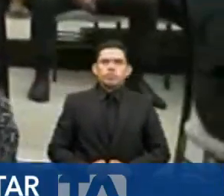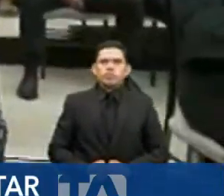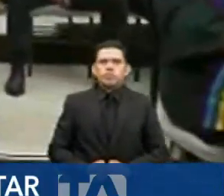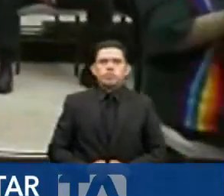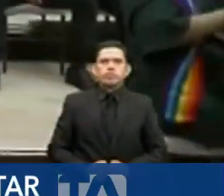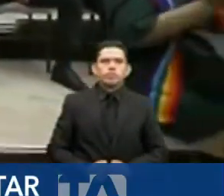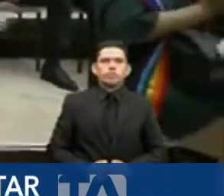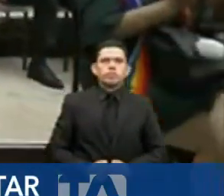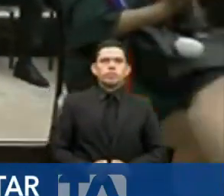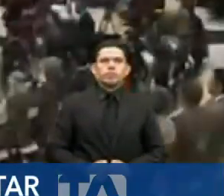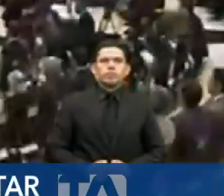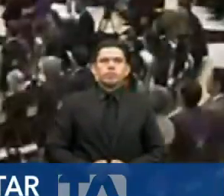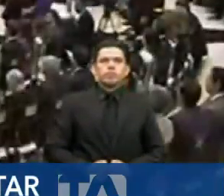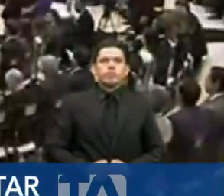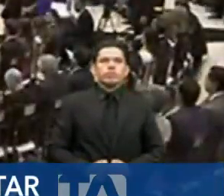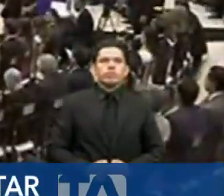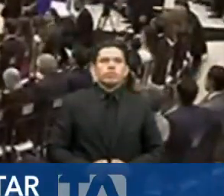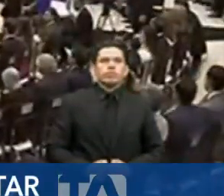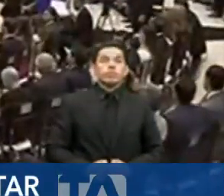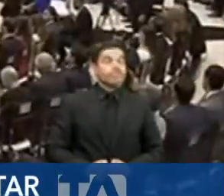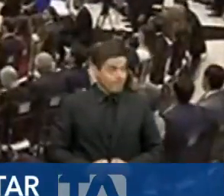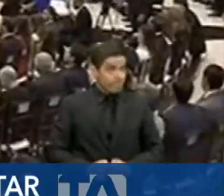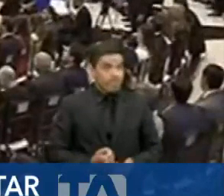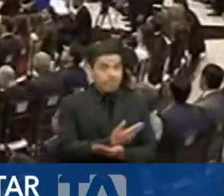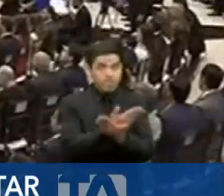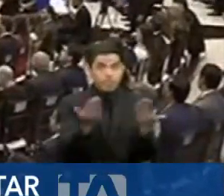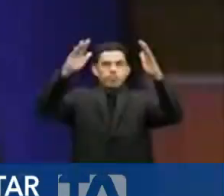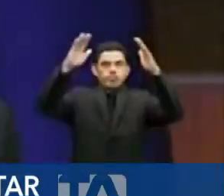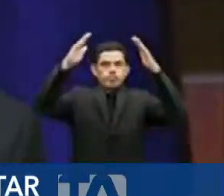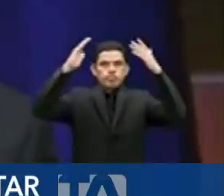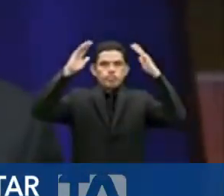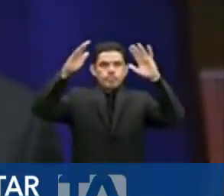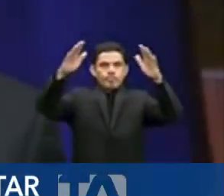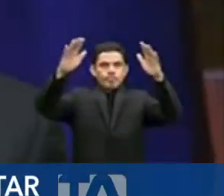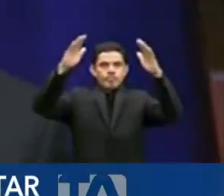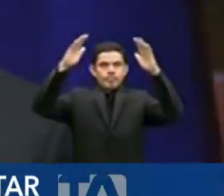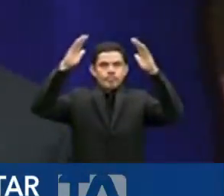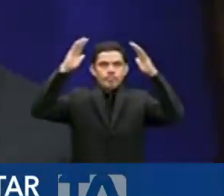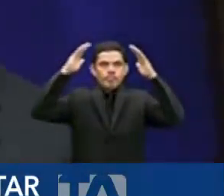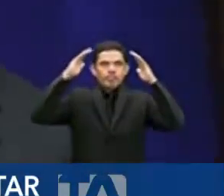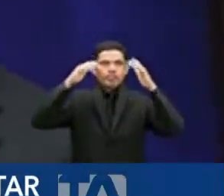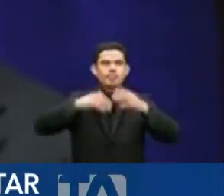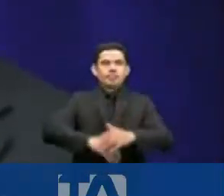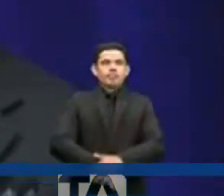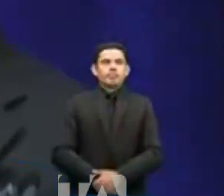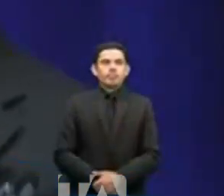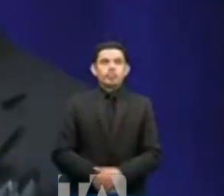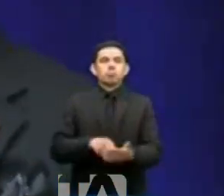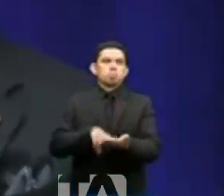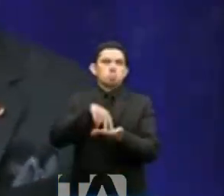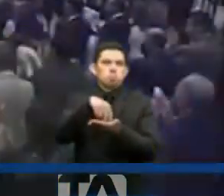deporte, al término de su discurso se dio tiempo para hablar de inseguridad también. Lasso dijo compartir la indignación